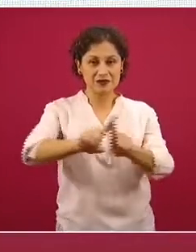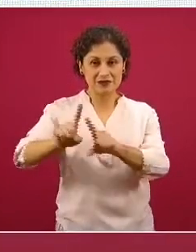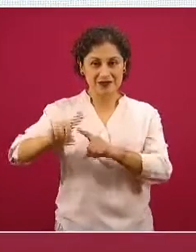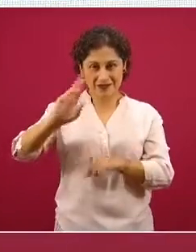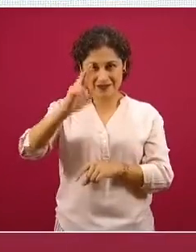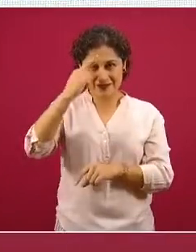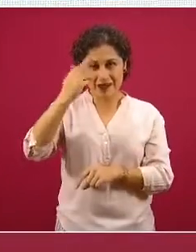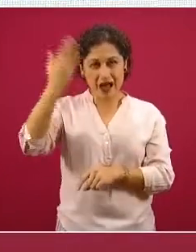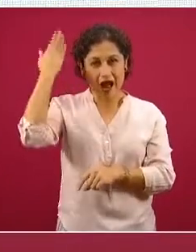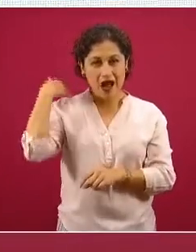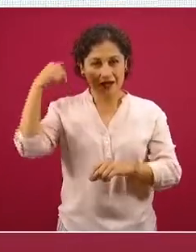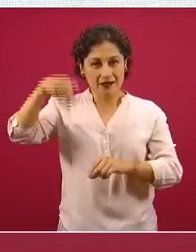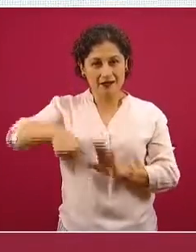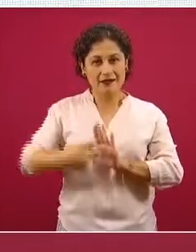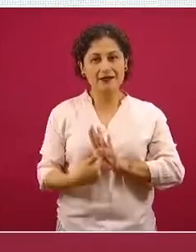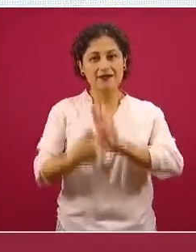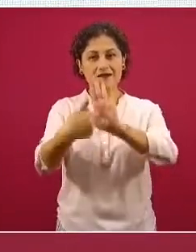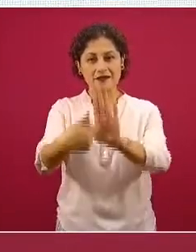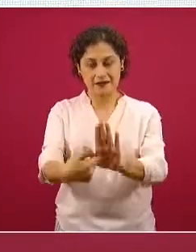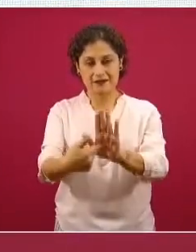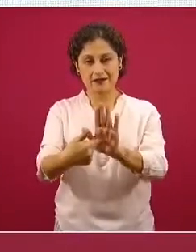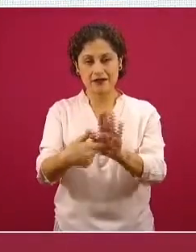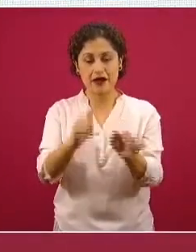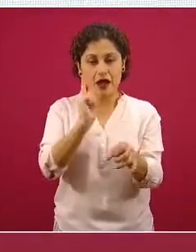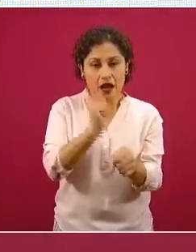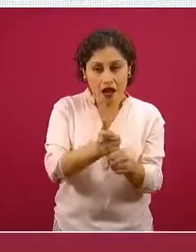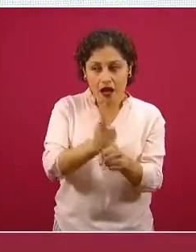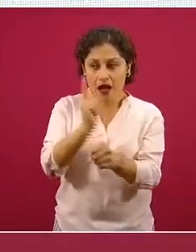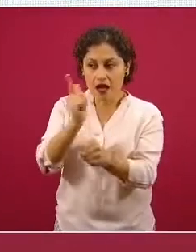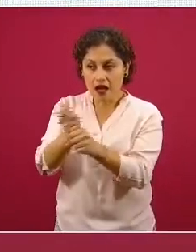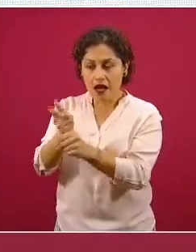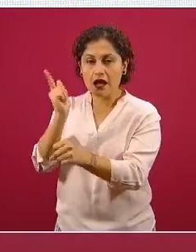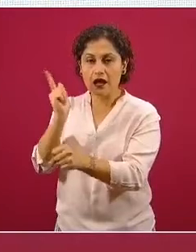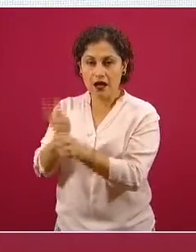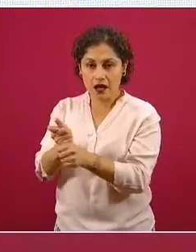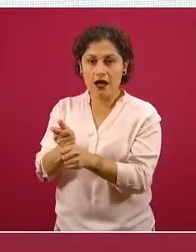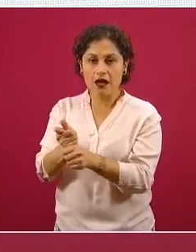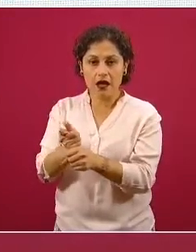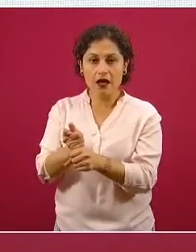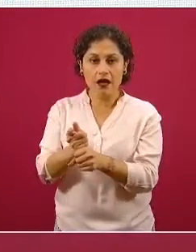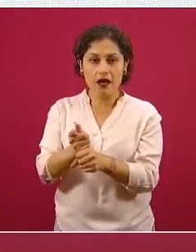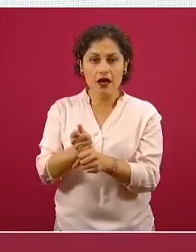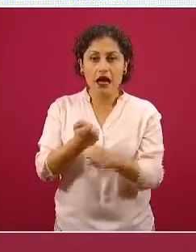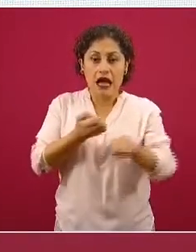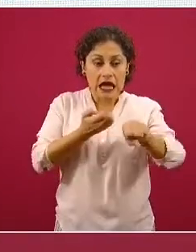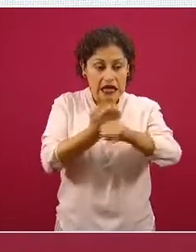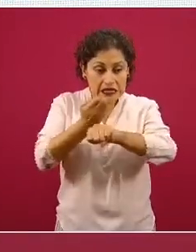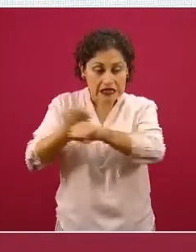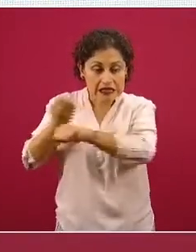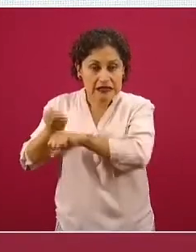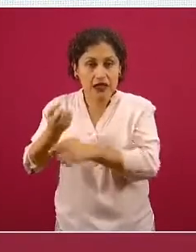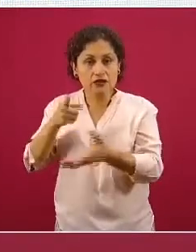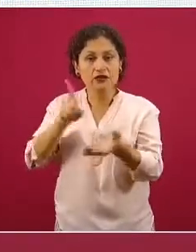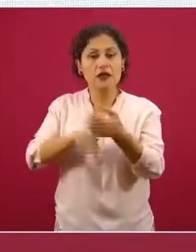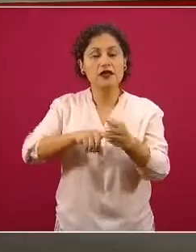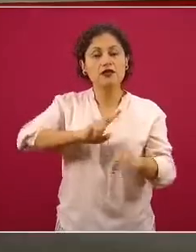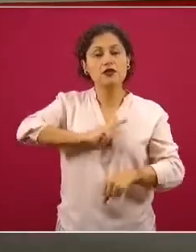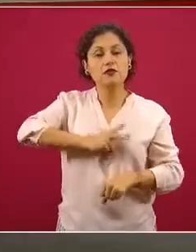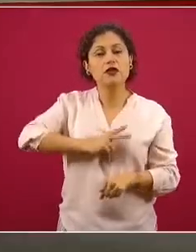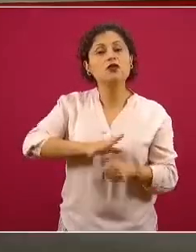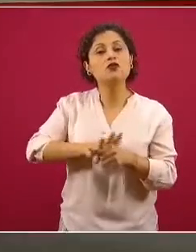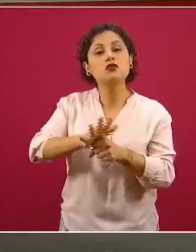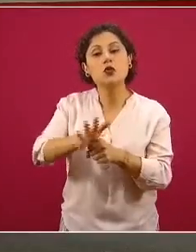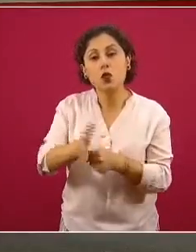en algunas ocasiones, donde identificamos en qué estados circulaban cuáles de los virus. Hasta ese momento todavía